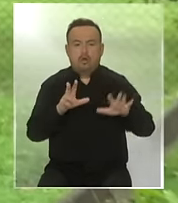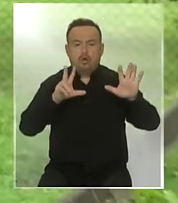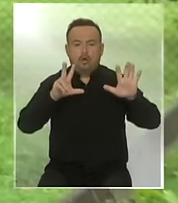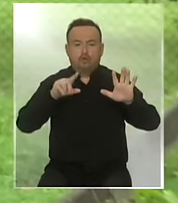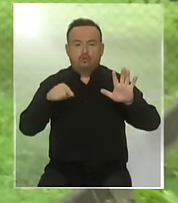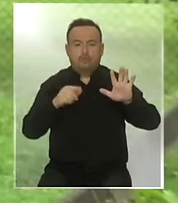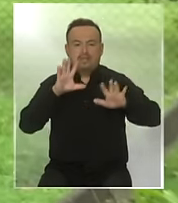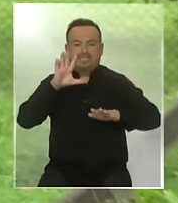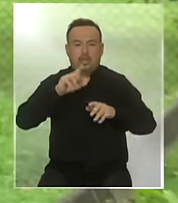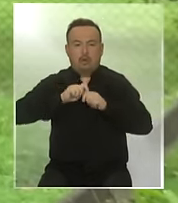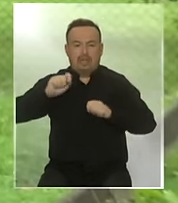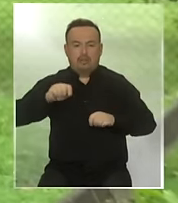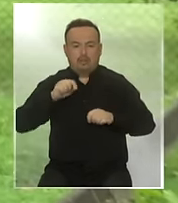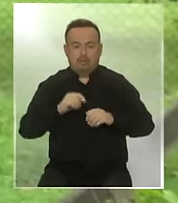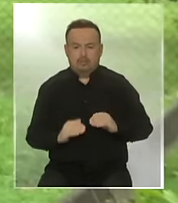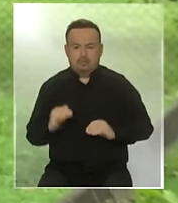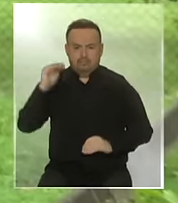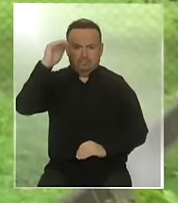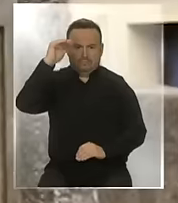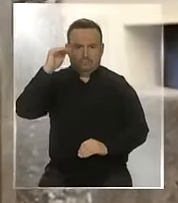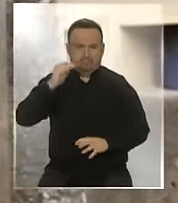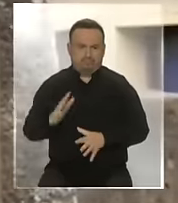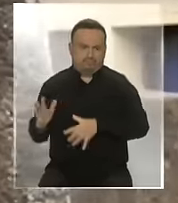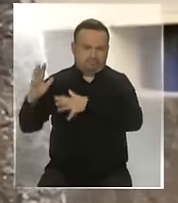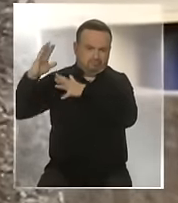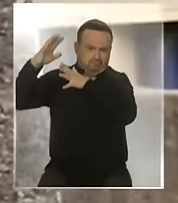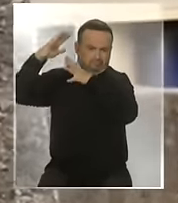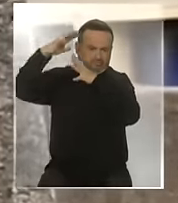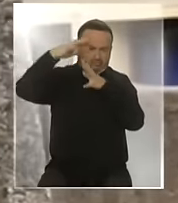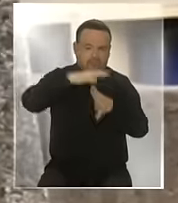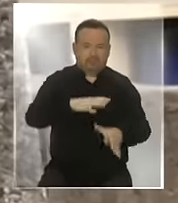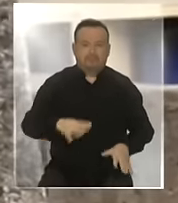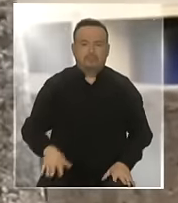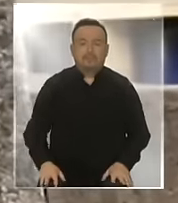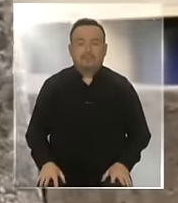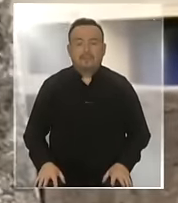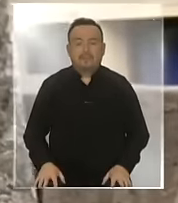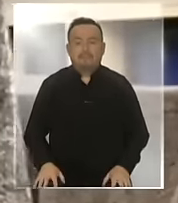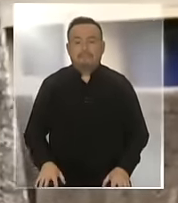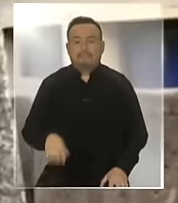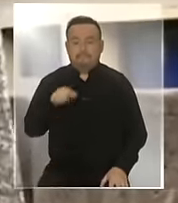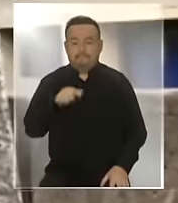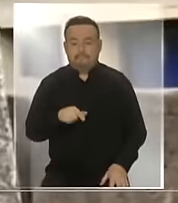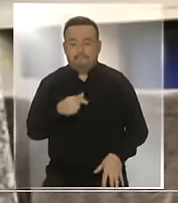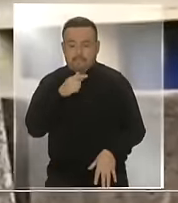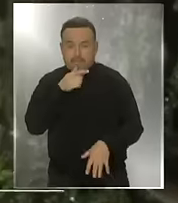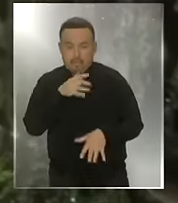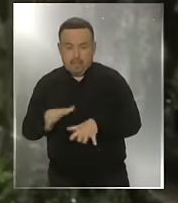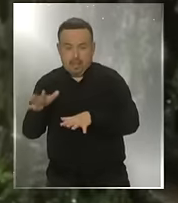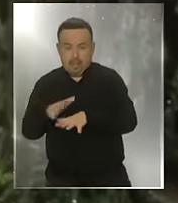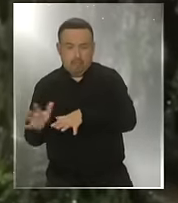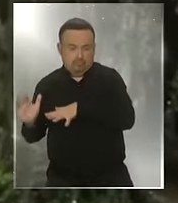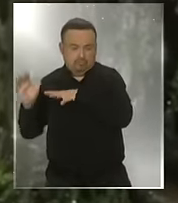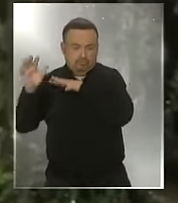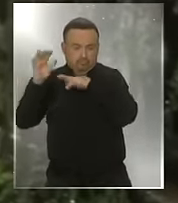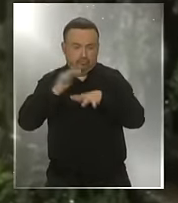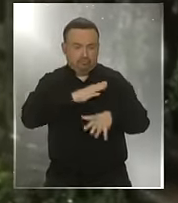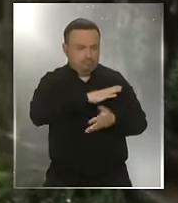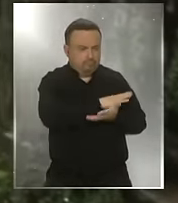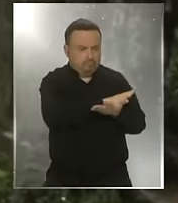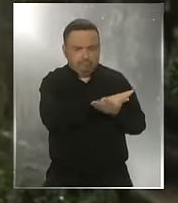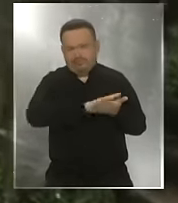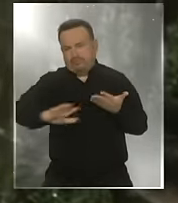8,5 metros, por sobre el nivel normal del mar. El mar entró a los pueblos y se llevó